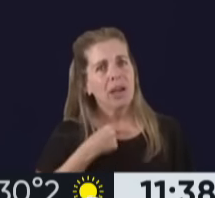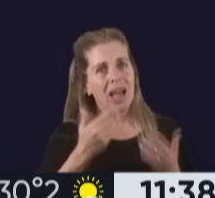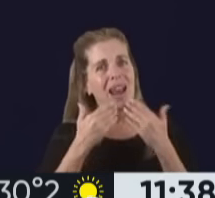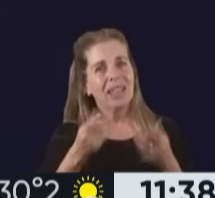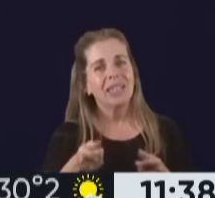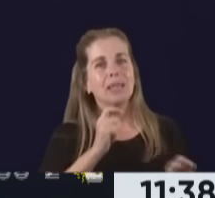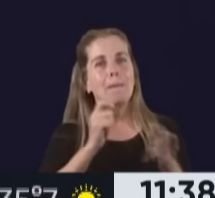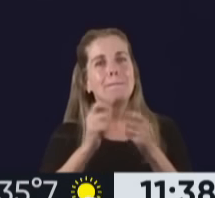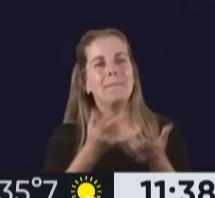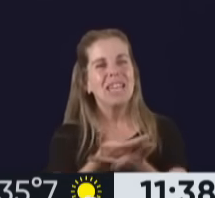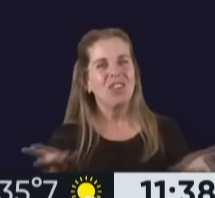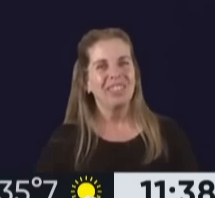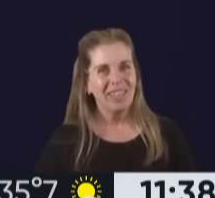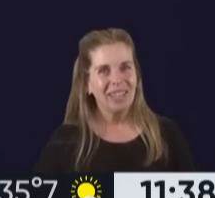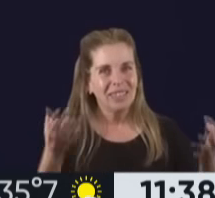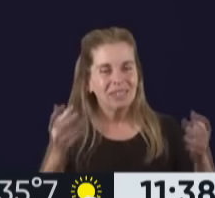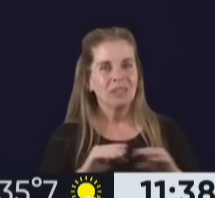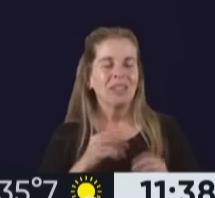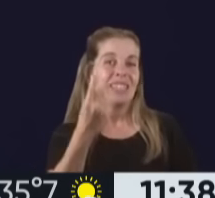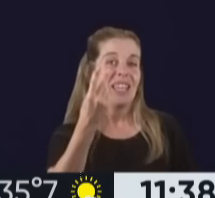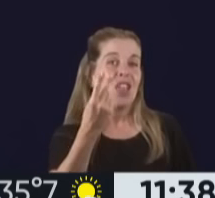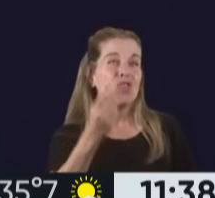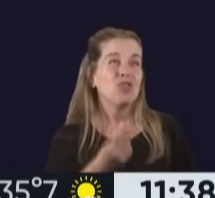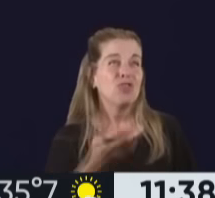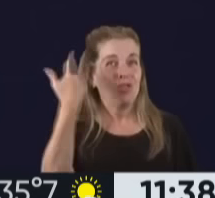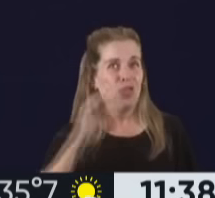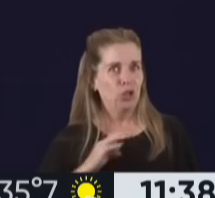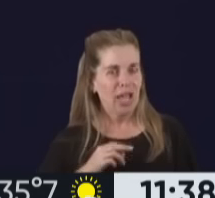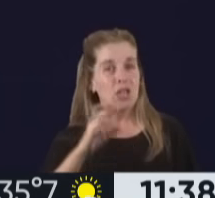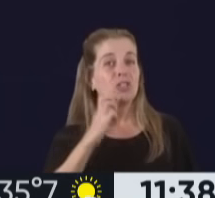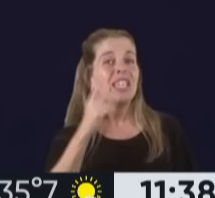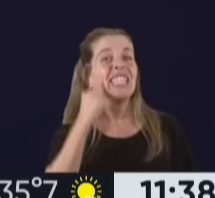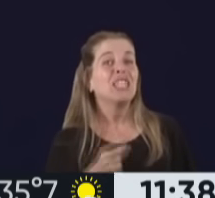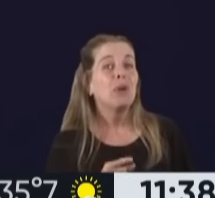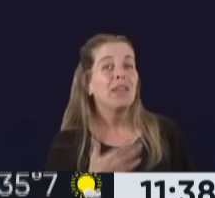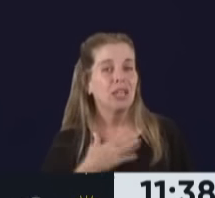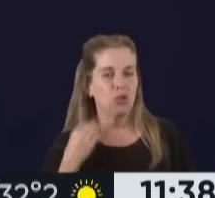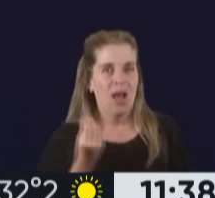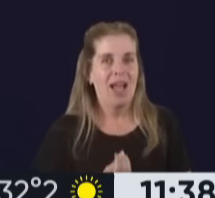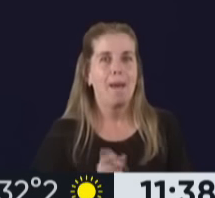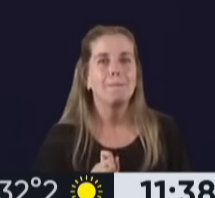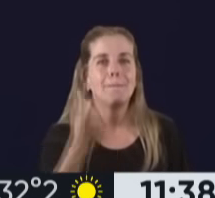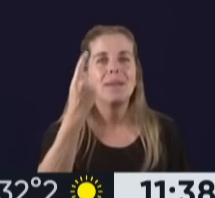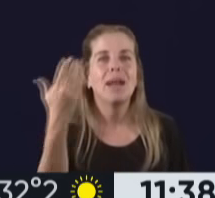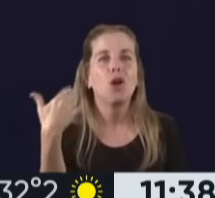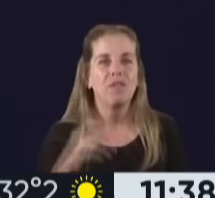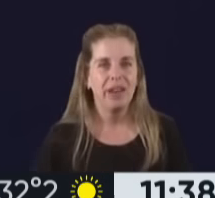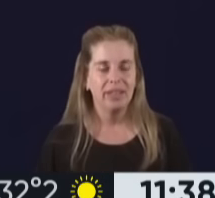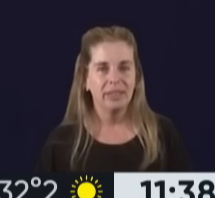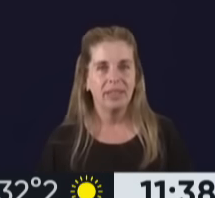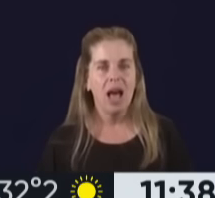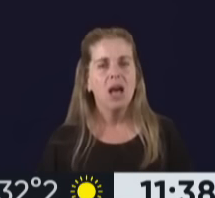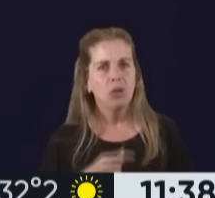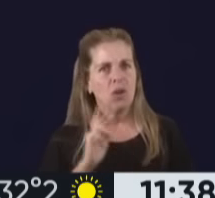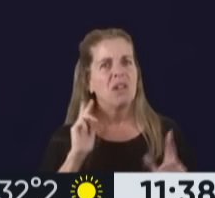2 años y 19 días realizaba mi primera conferencia de prensa. En ese momento hablé del enorme respeto que le